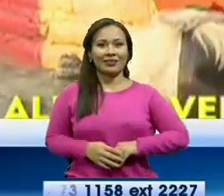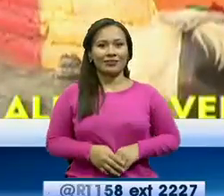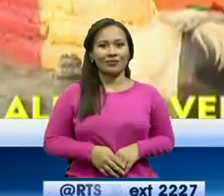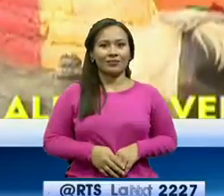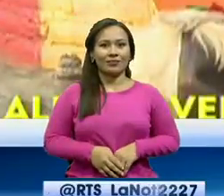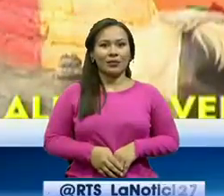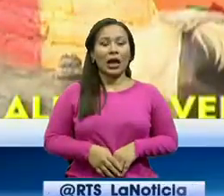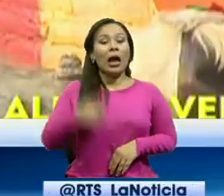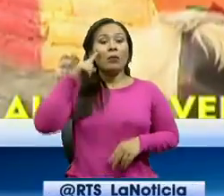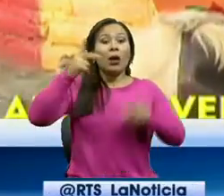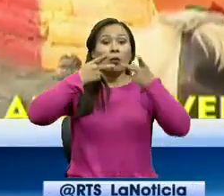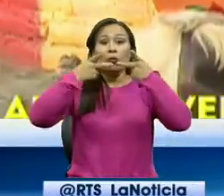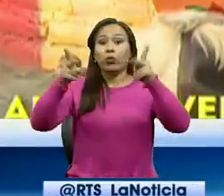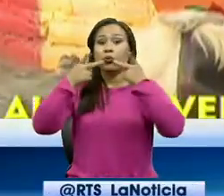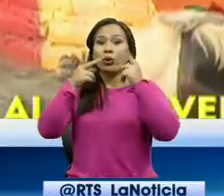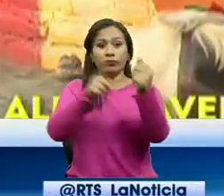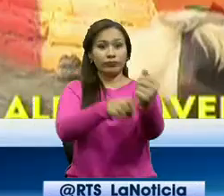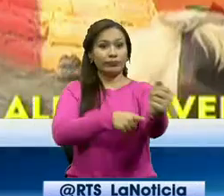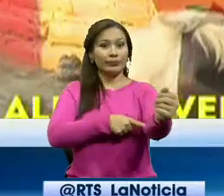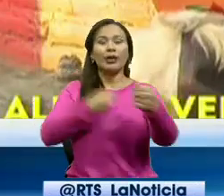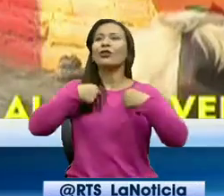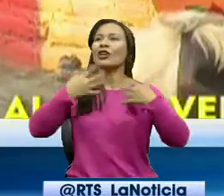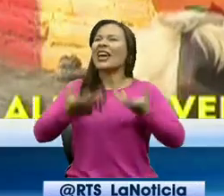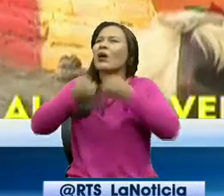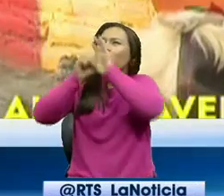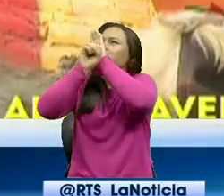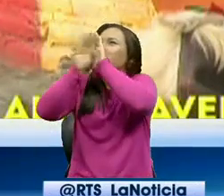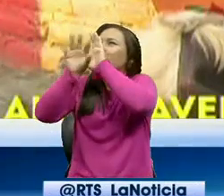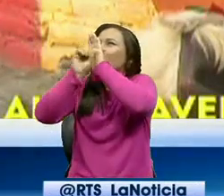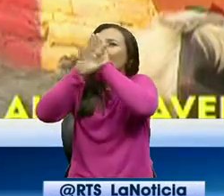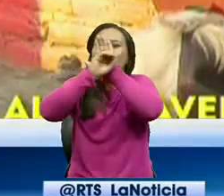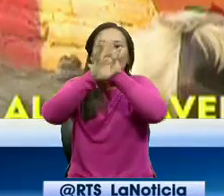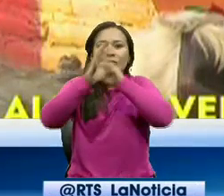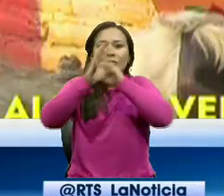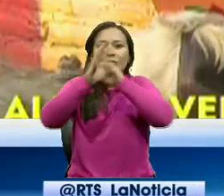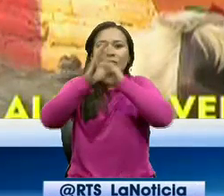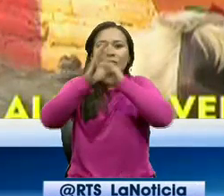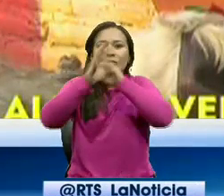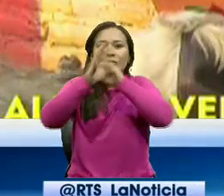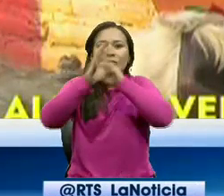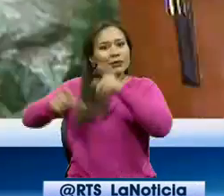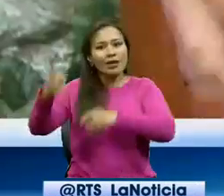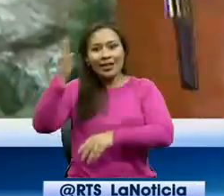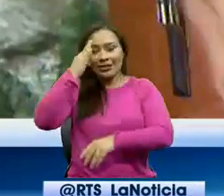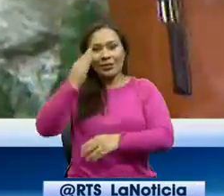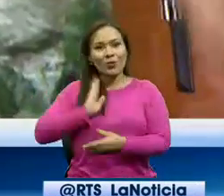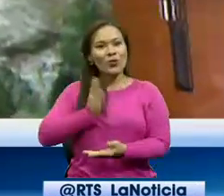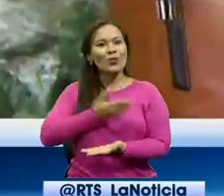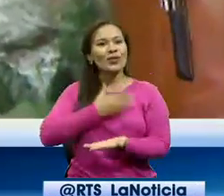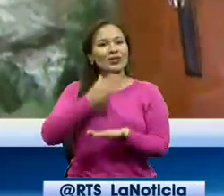difundir la tradición, nuestra etnomusicología, nuestro folclore, nuestra tradición.